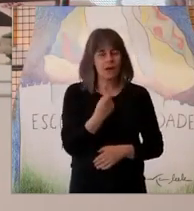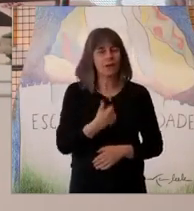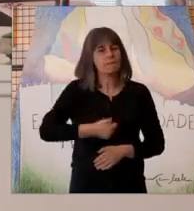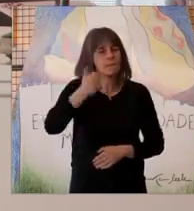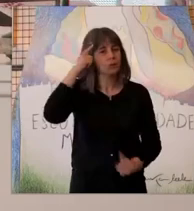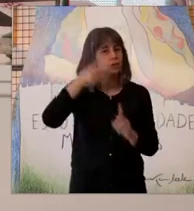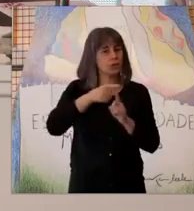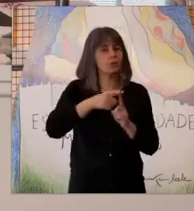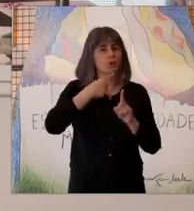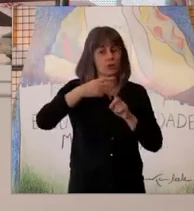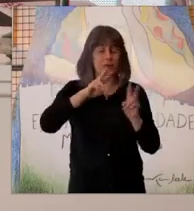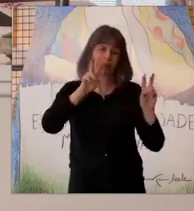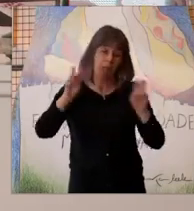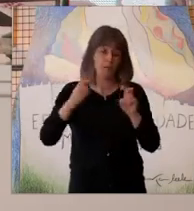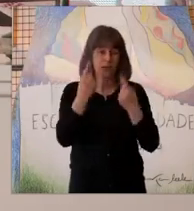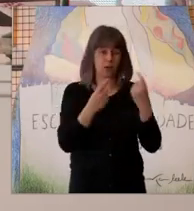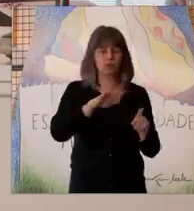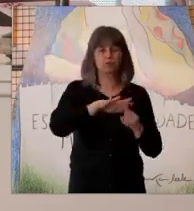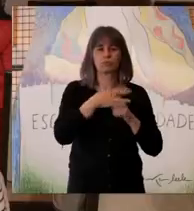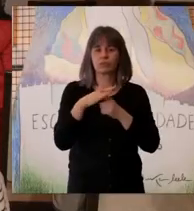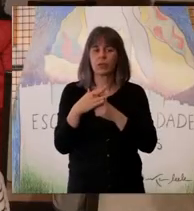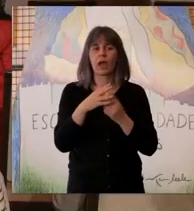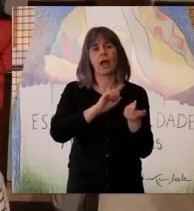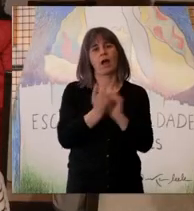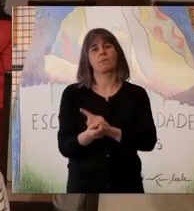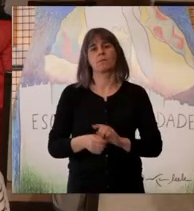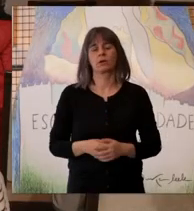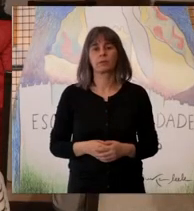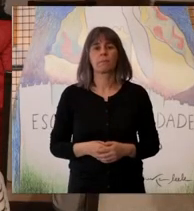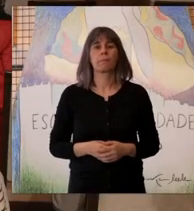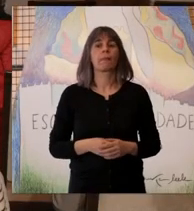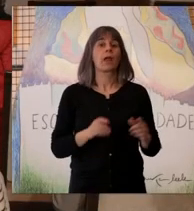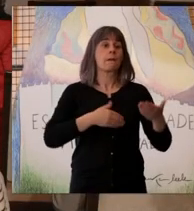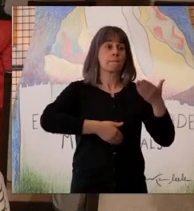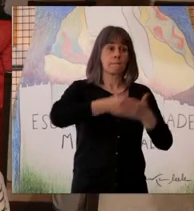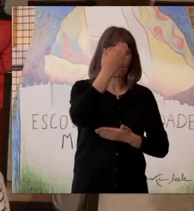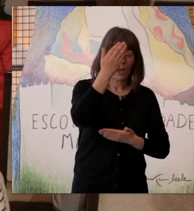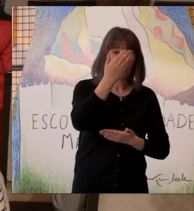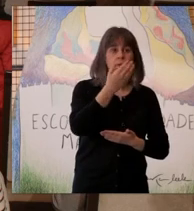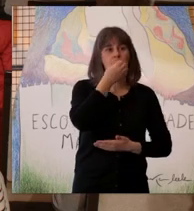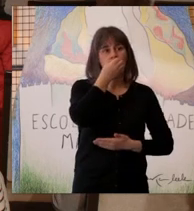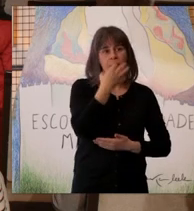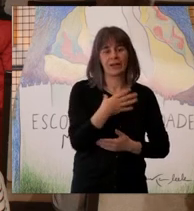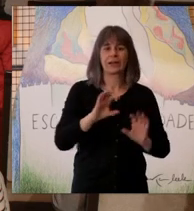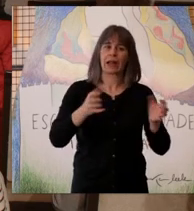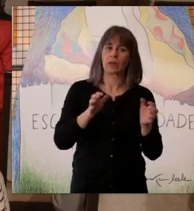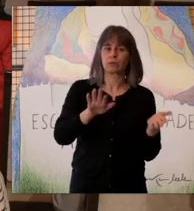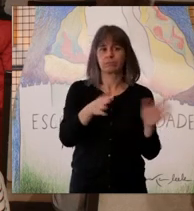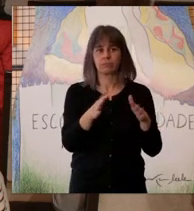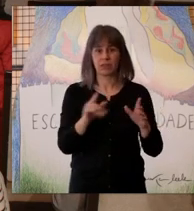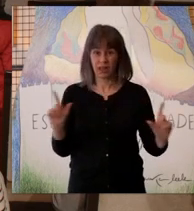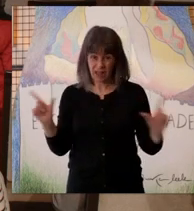cuestiones periódicos bien radios de aquella manera televisiones